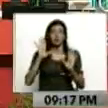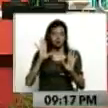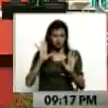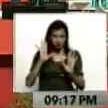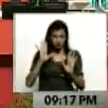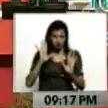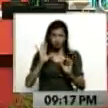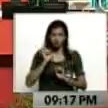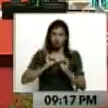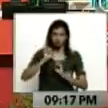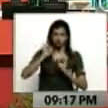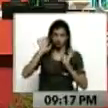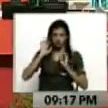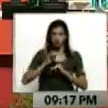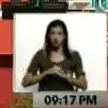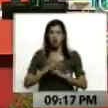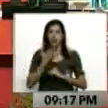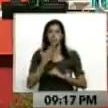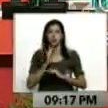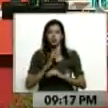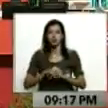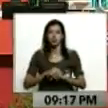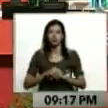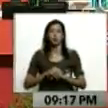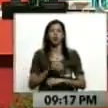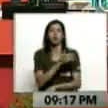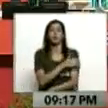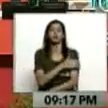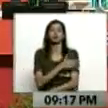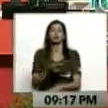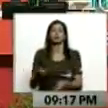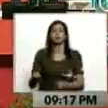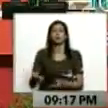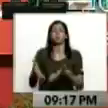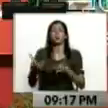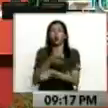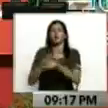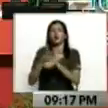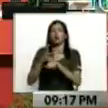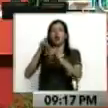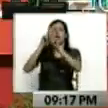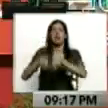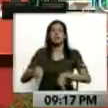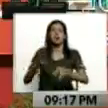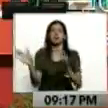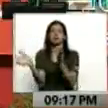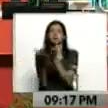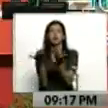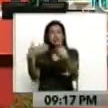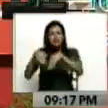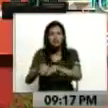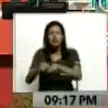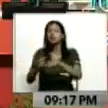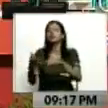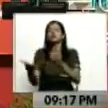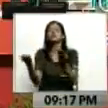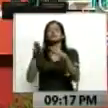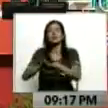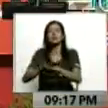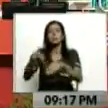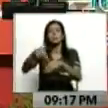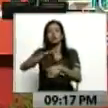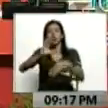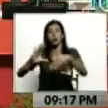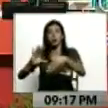nos cuide y eliminado petrocaribe Ah los bringo lo tumban al otro día porque toda esa gente se le va a ir para